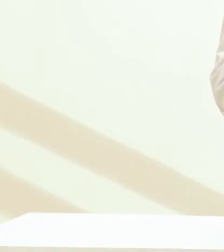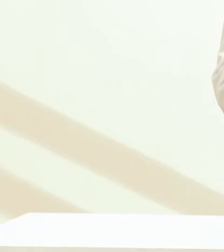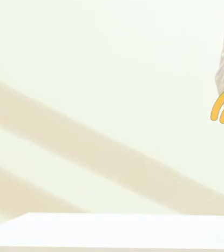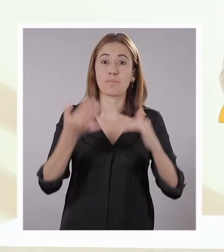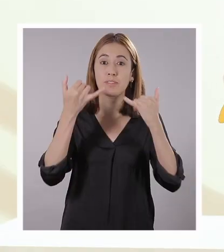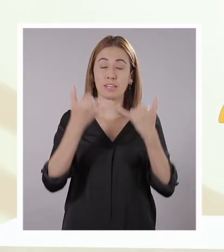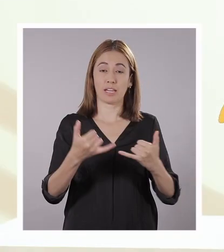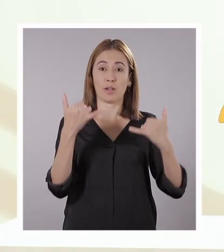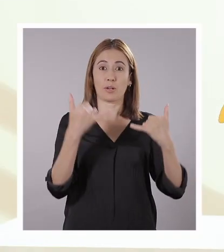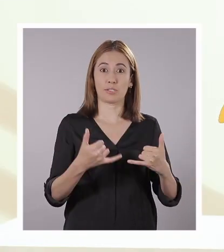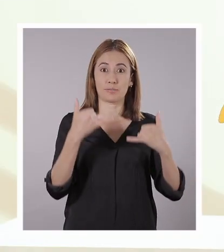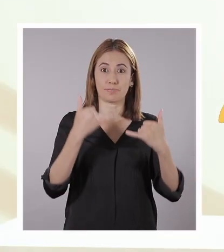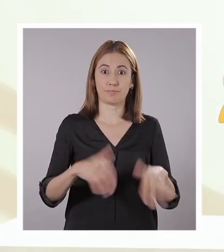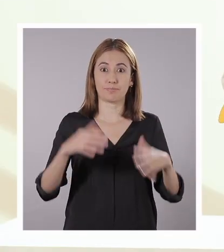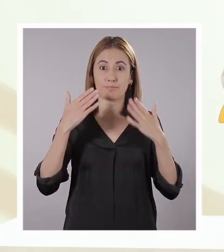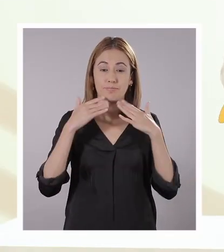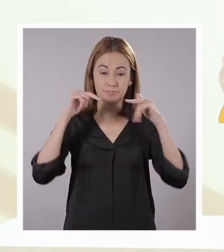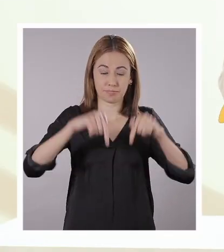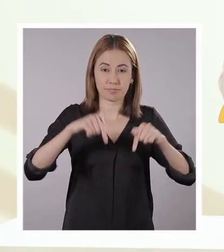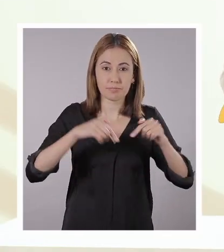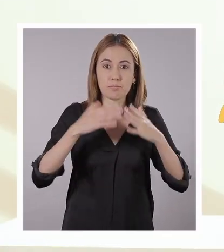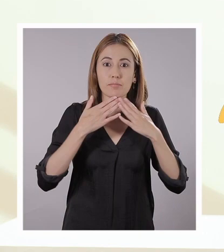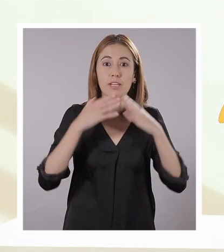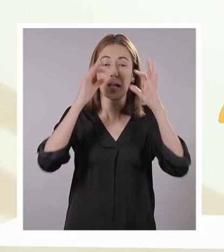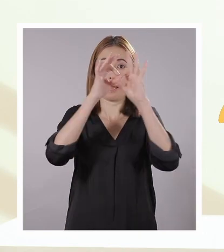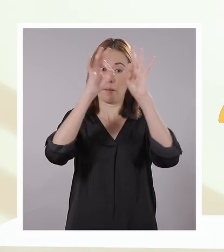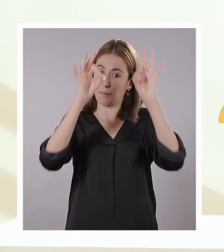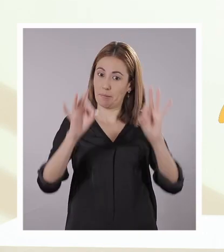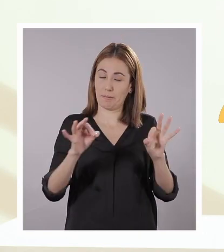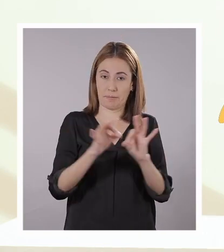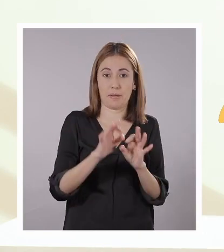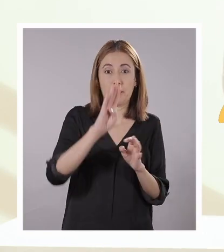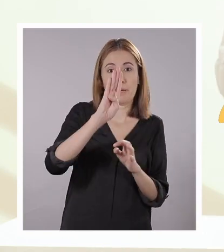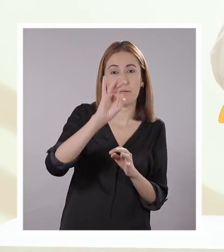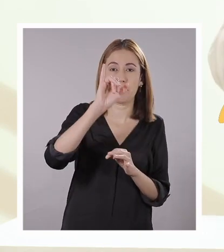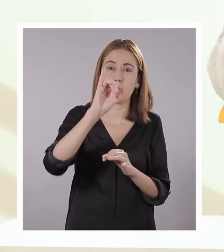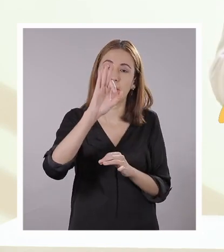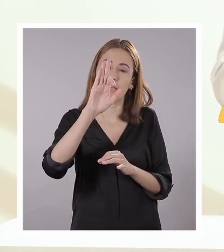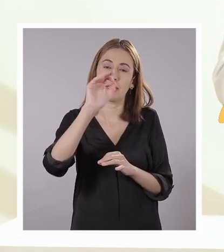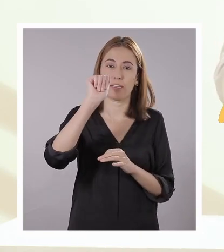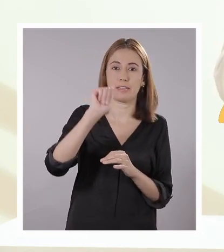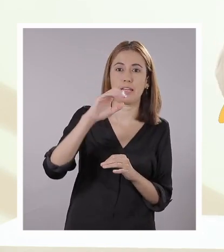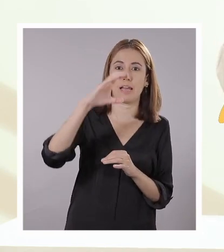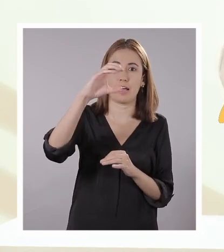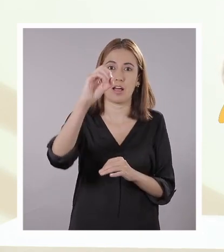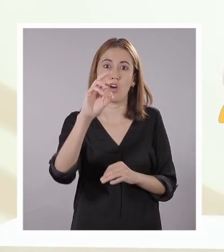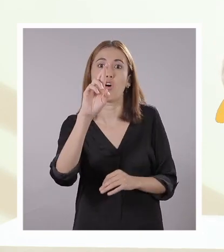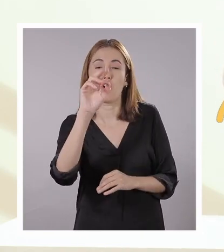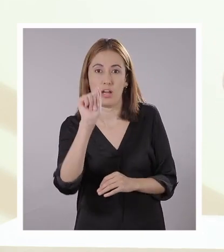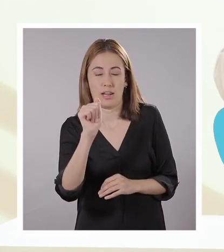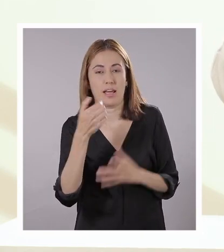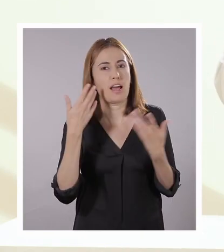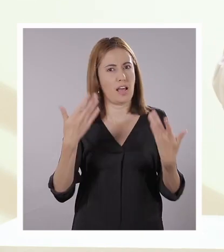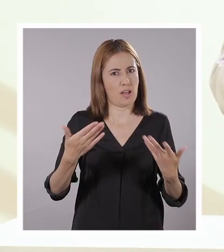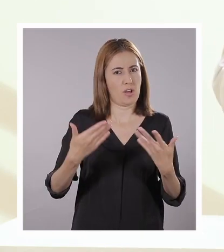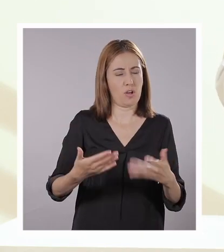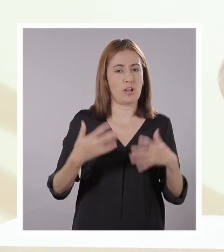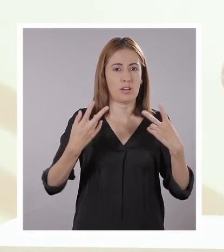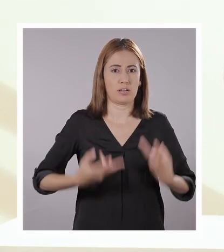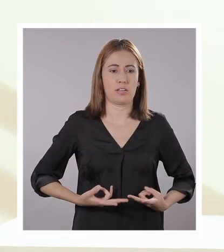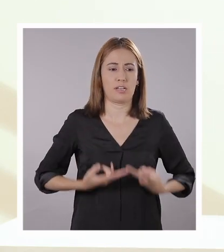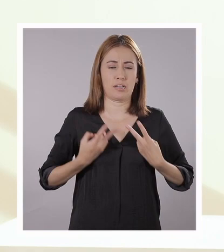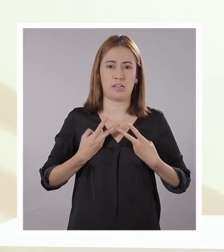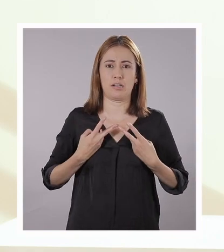Y el día de hoy, en nuestro rincón, lo que vamos a hacer es el registro de nuestra bitácora. Así es. Hoy está dedicado a lo que todo el mundo está